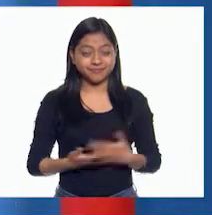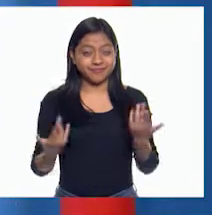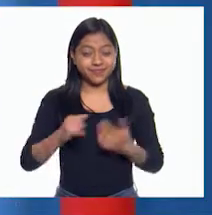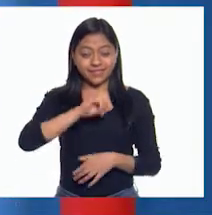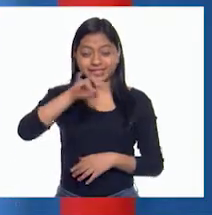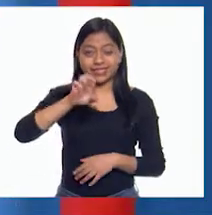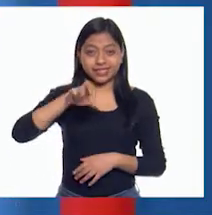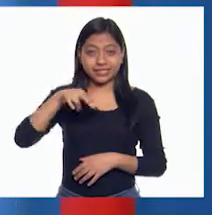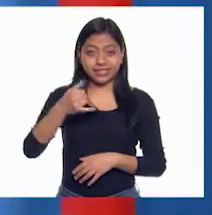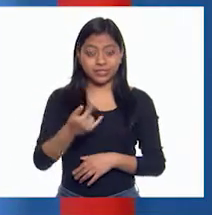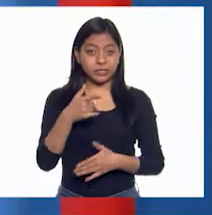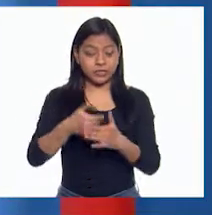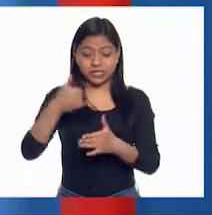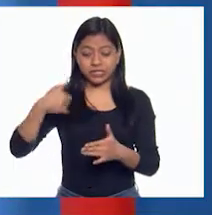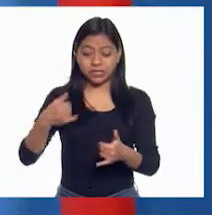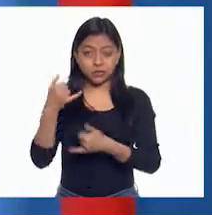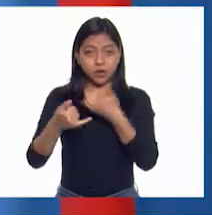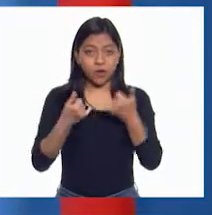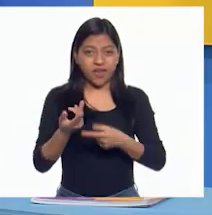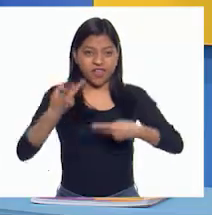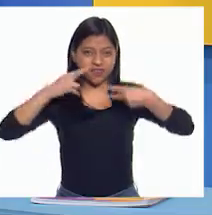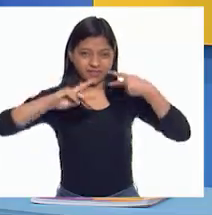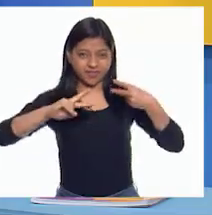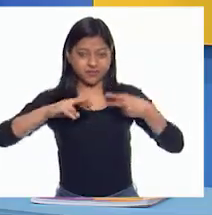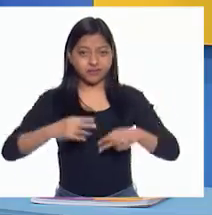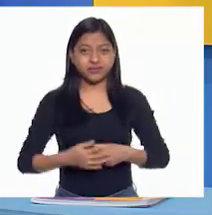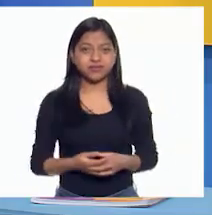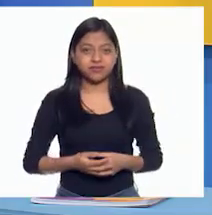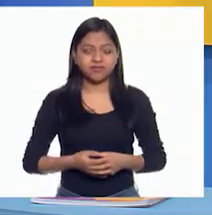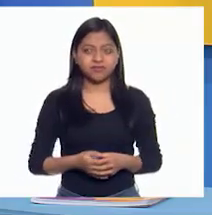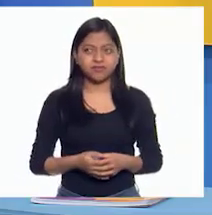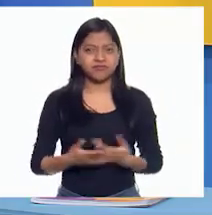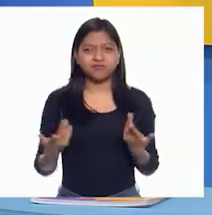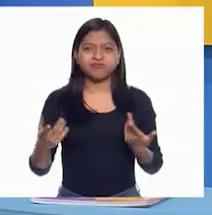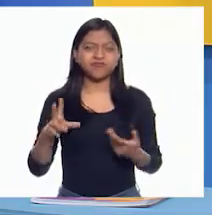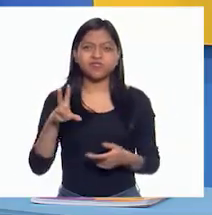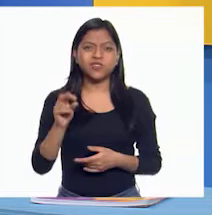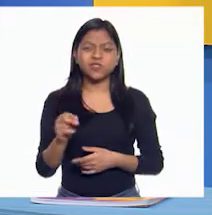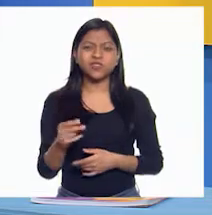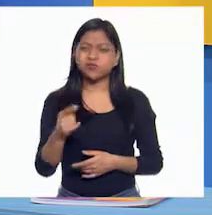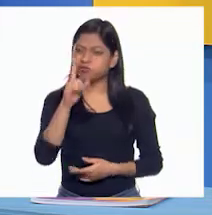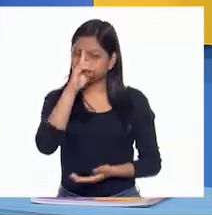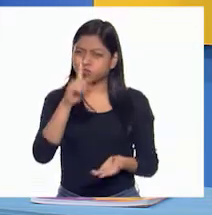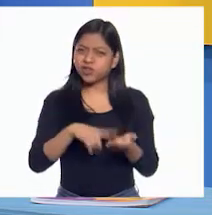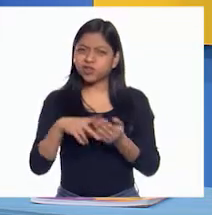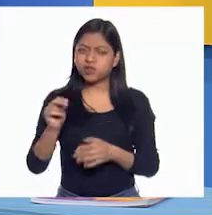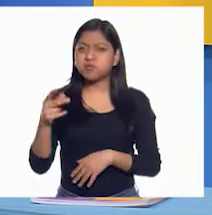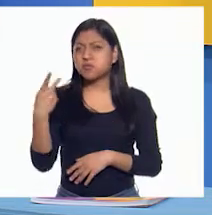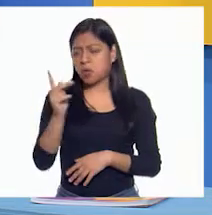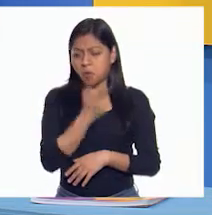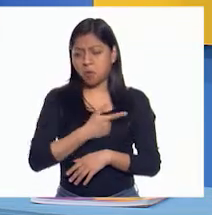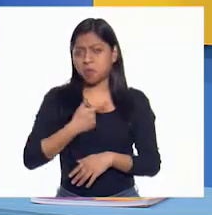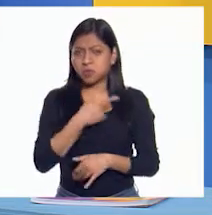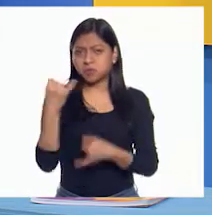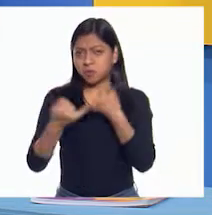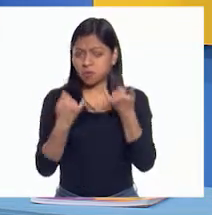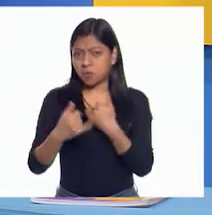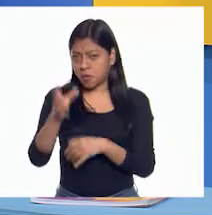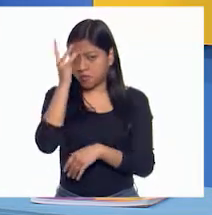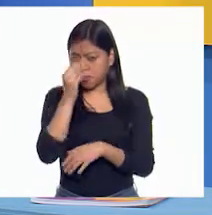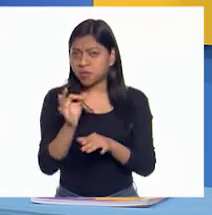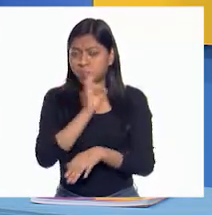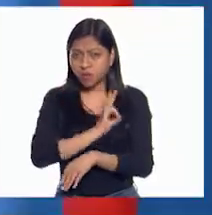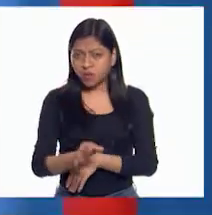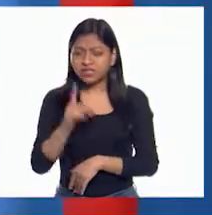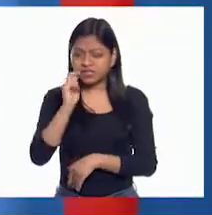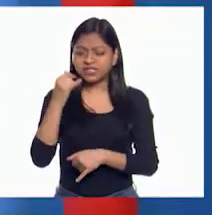Jenny, ¿has jugado alguna vez el juego de los opuestos? No me suena, creo que no, pero me gustan los juegos, así que puedo aprender. ¿En qué